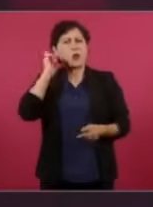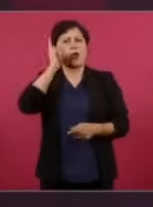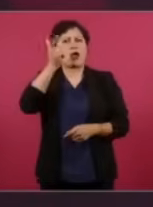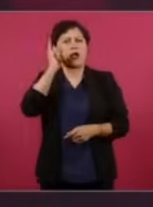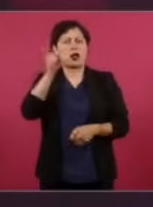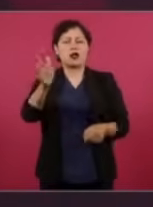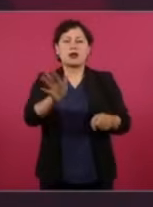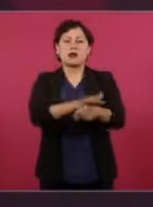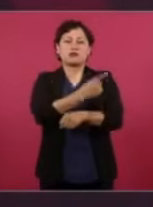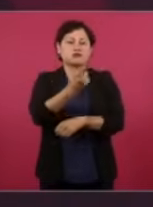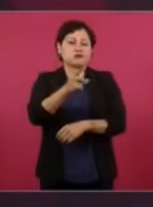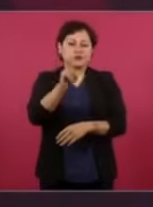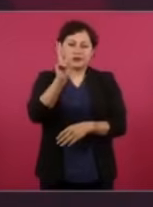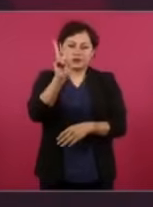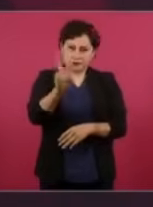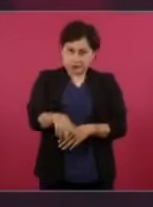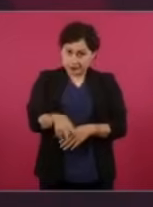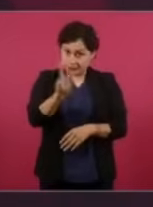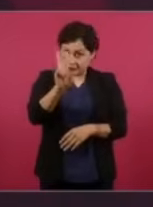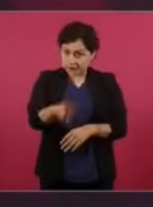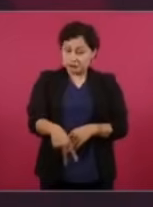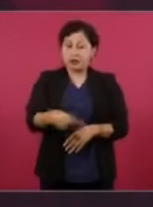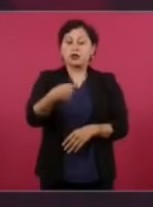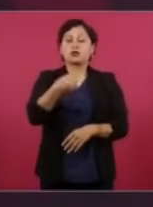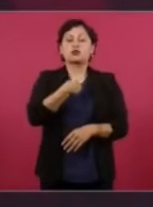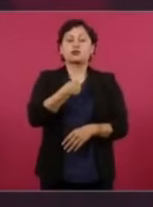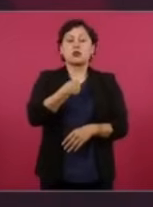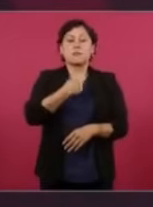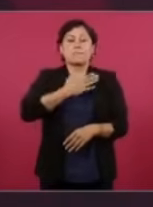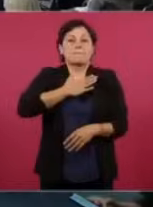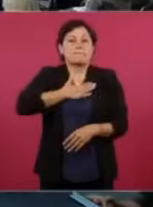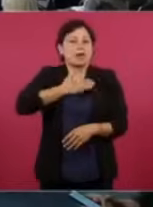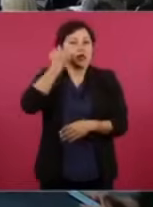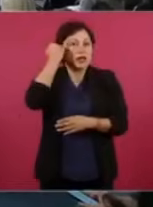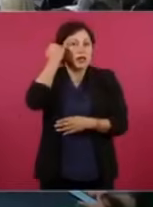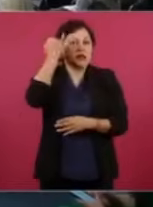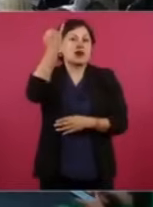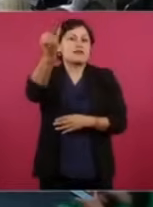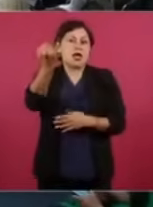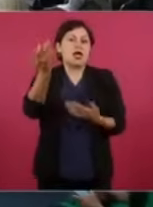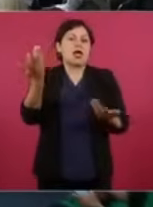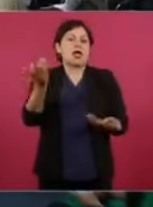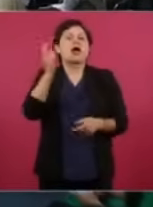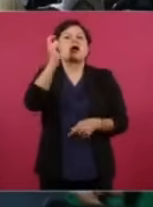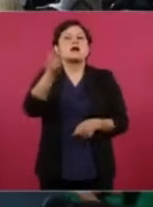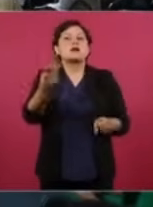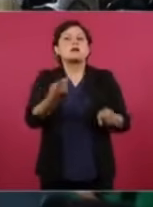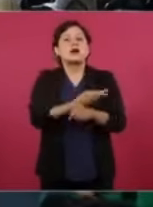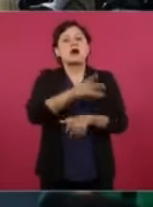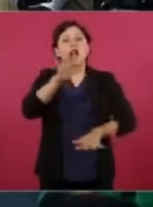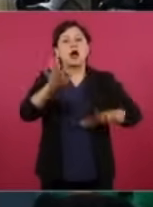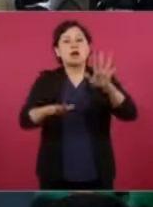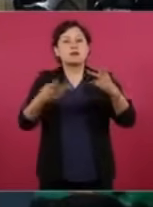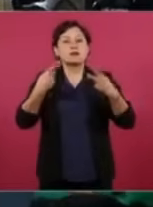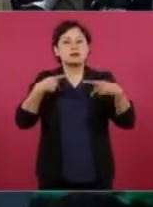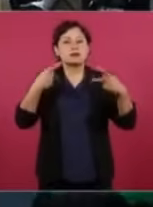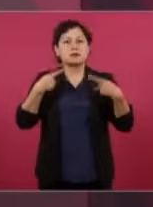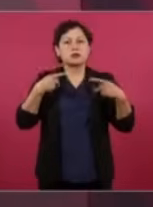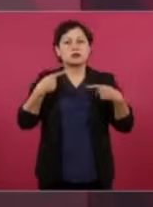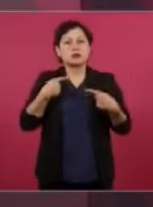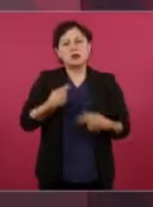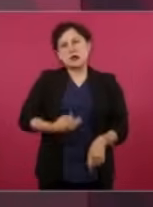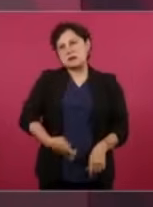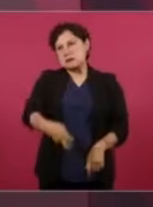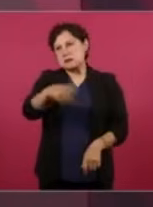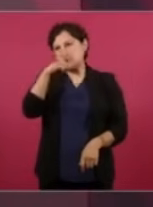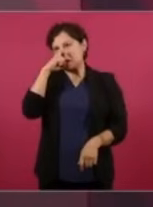porque yo soy partidario de que todos cambiamos de modo de pensar, hasta las